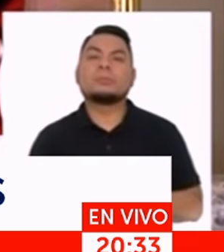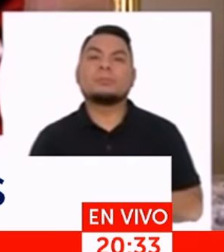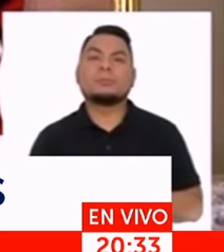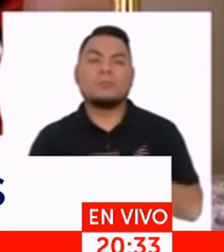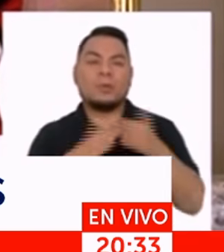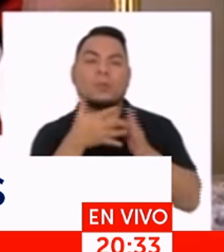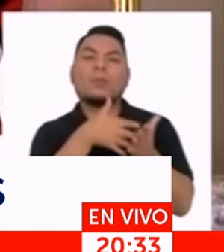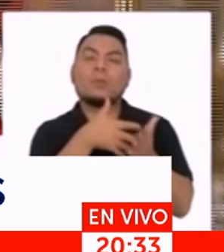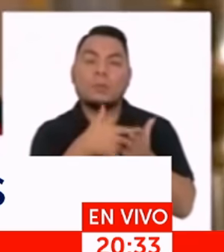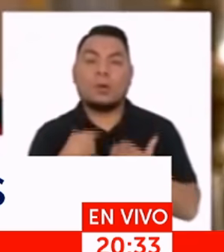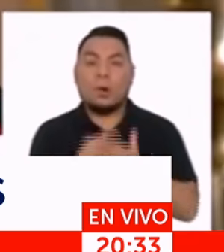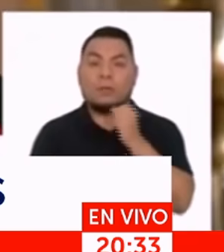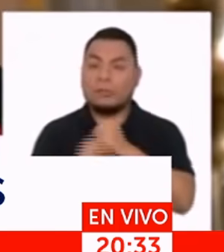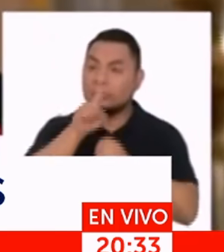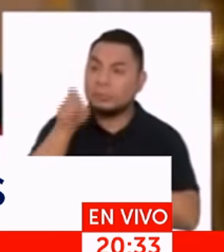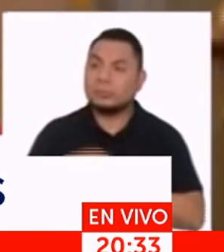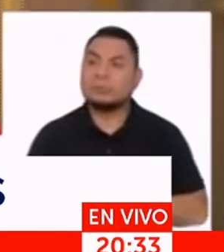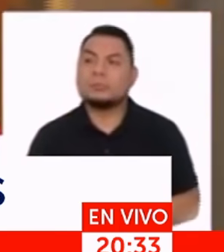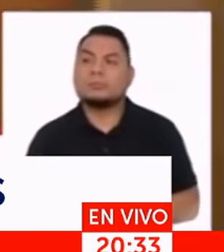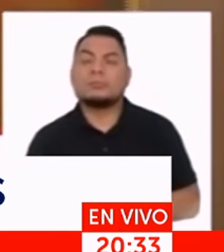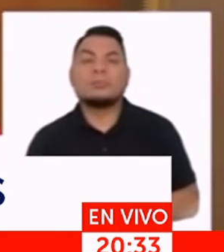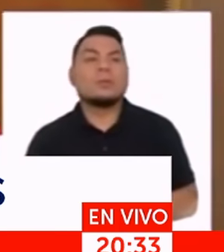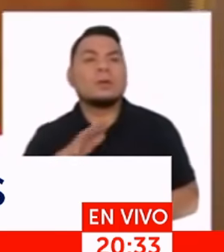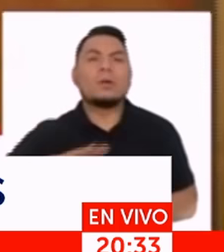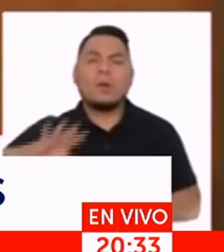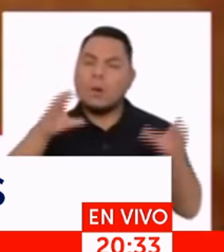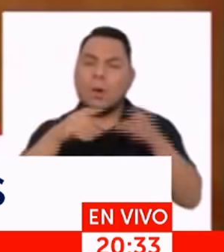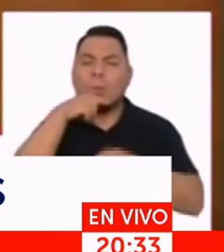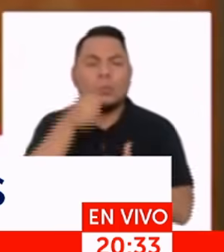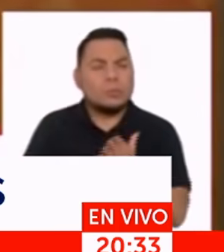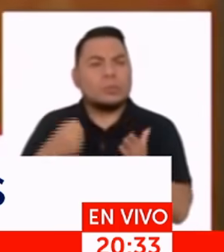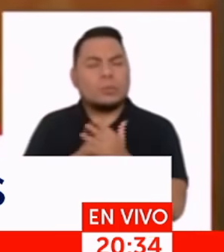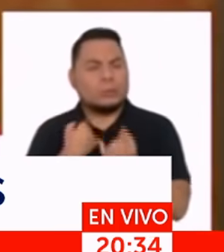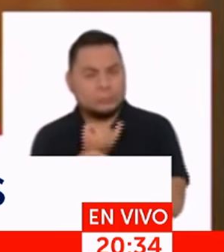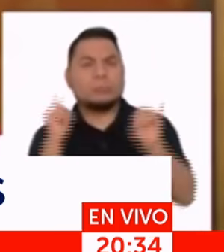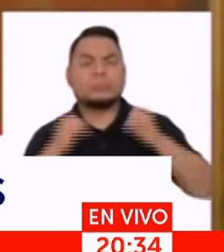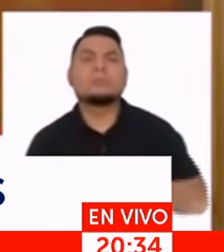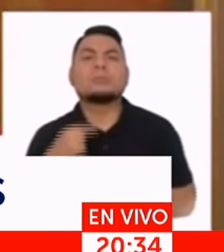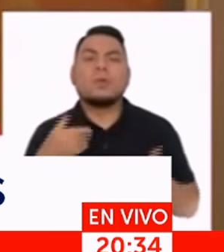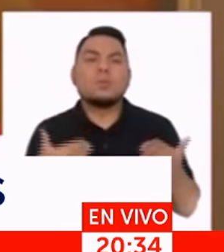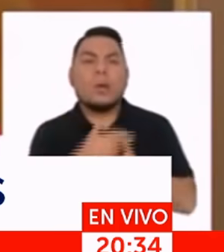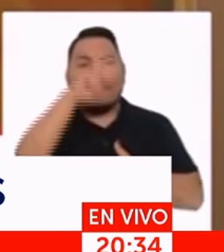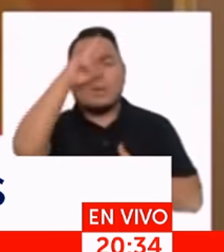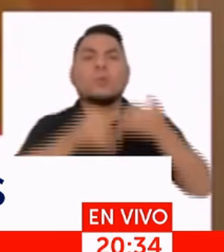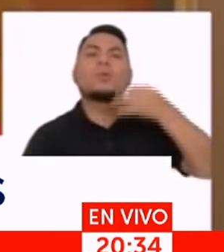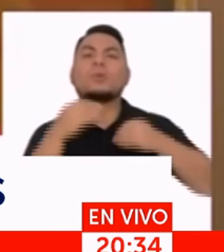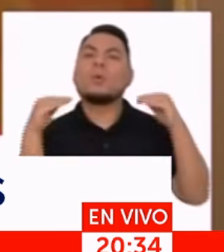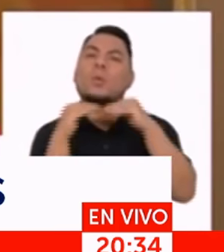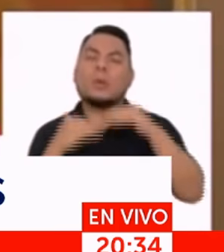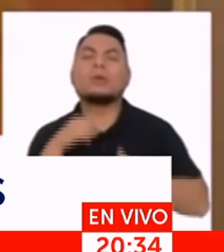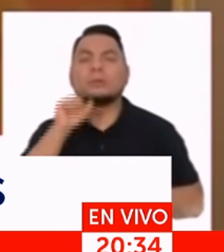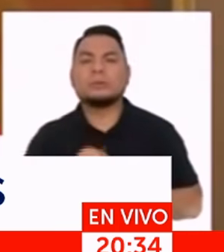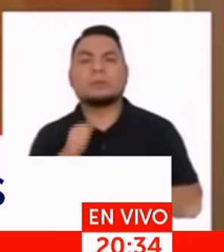y Poblaciones Vulnerables que os confío. Por las mujeres que lucharon por nuestra independencia, por un nuevo Perú de justicia e